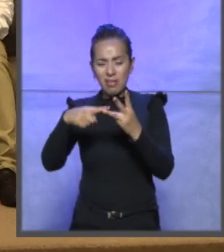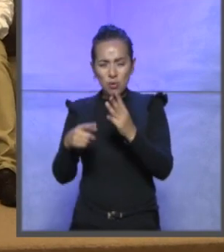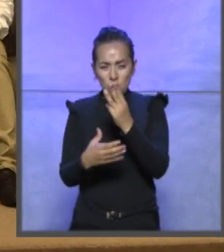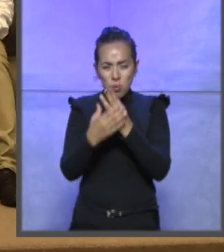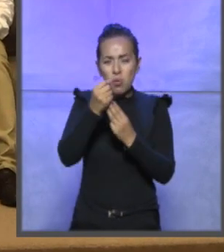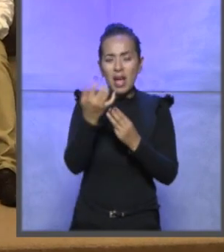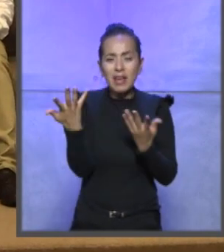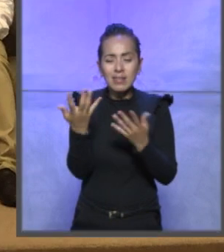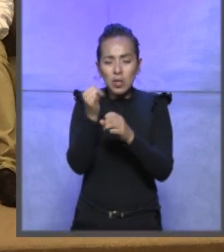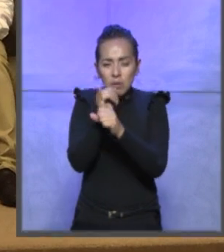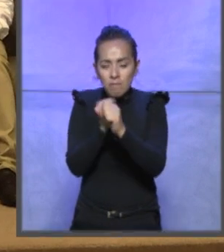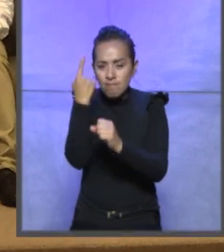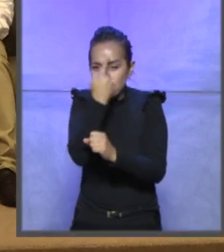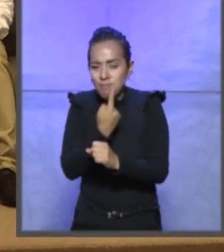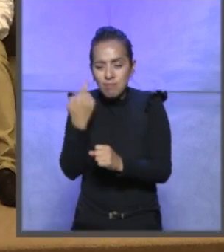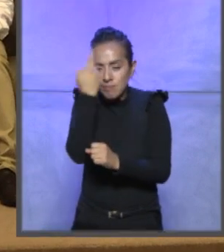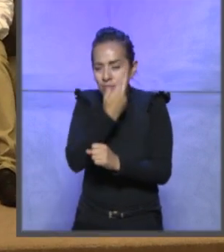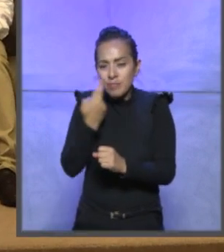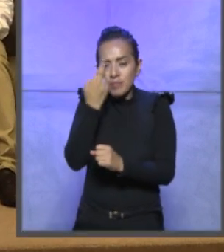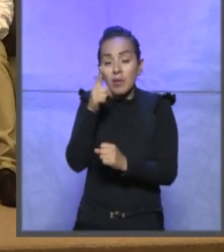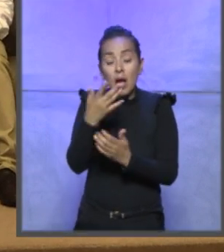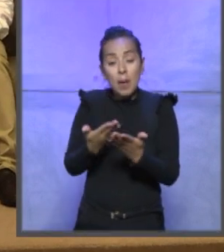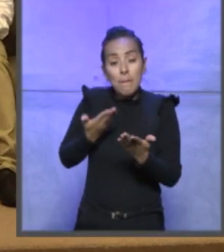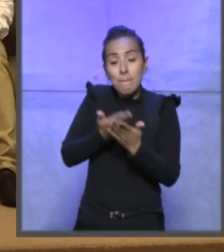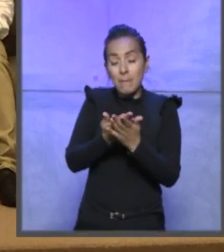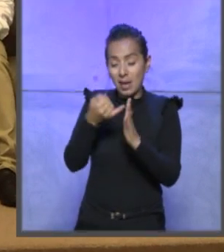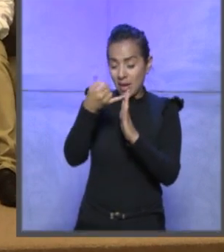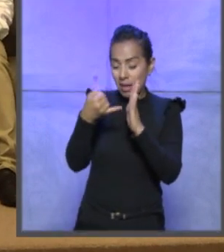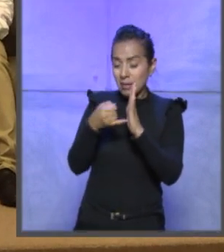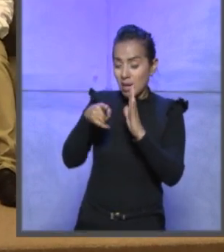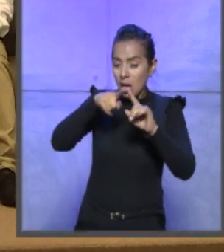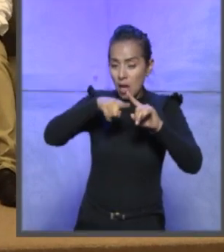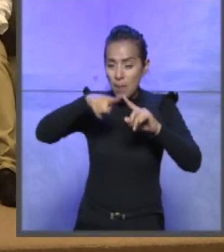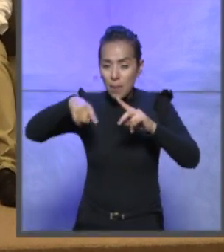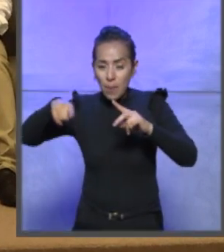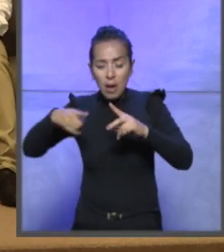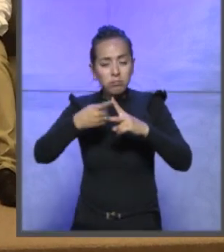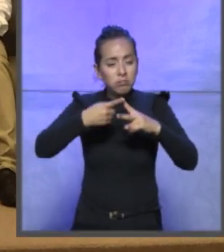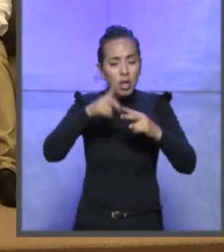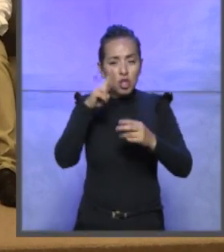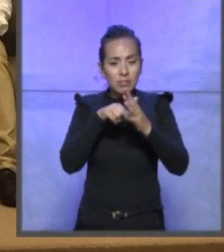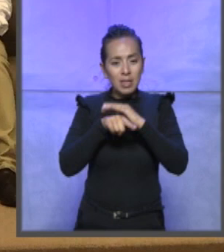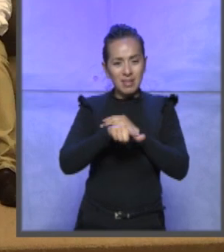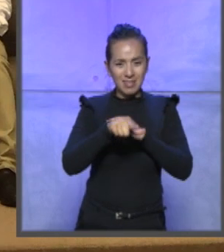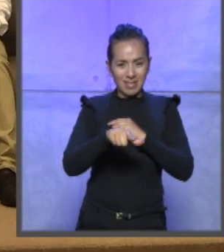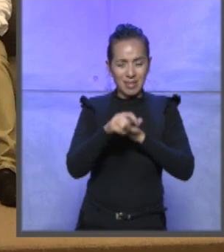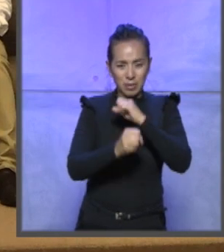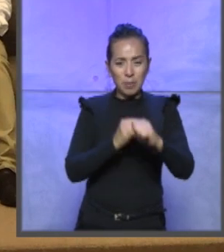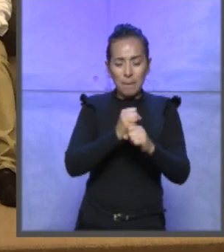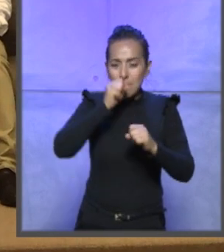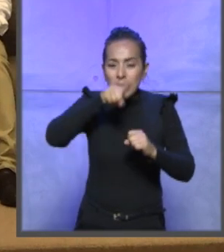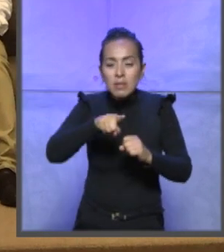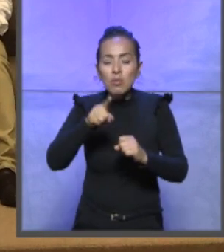caritas, ya la leyeron todas, que se llama ENADIS. Y nos presenta unos datos bastante interesantes porque la aplica en 2017 y